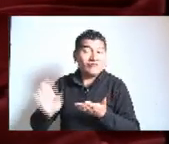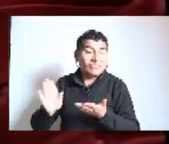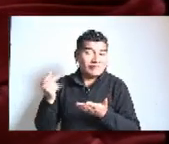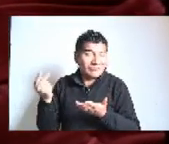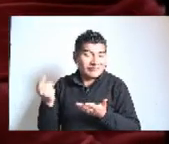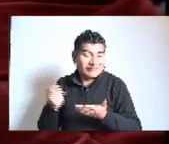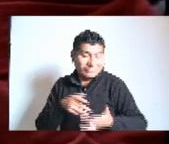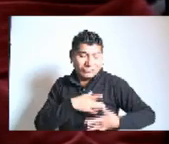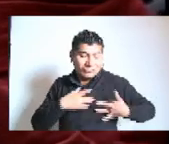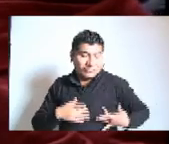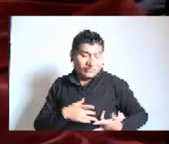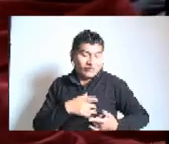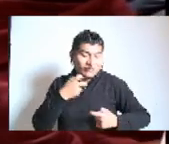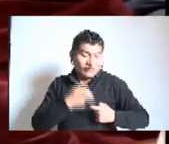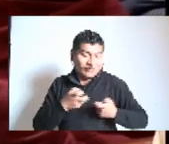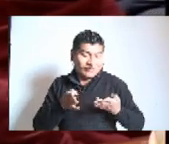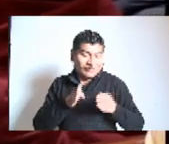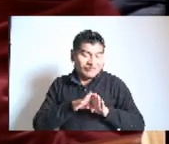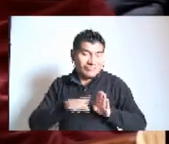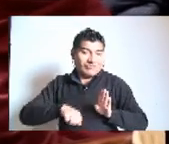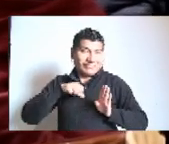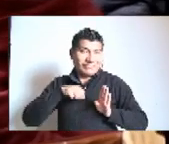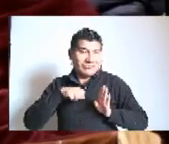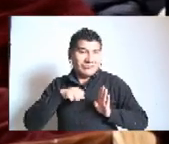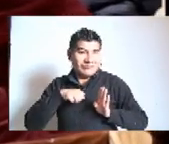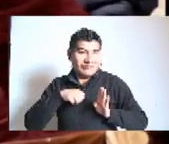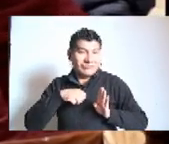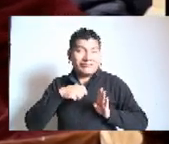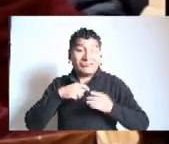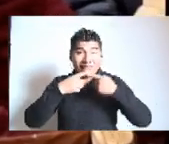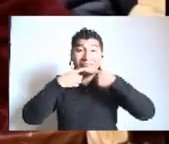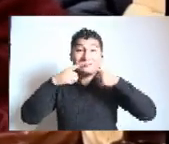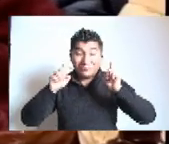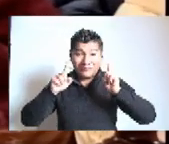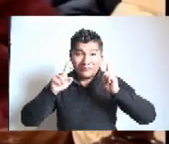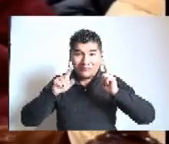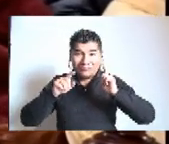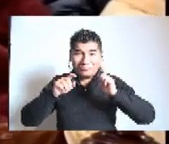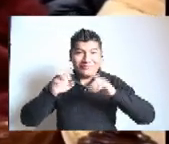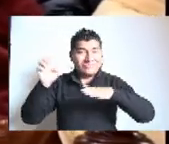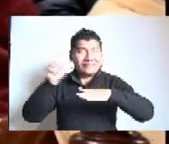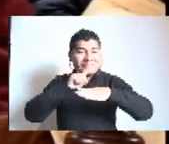ha engreído tu corazón, reclama el profeta Ezequiel 28.